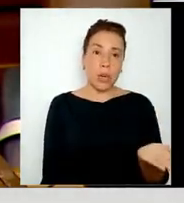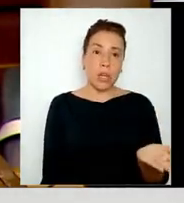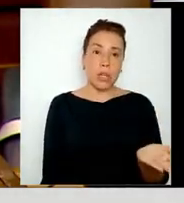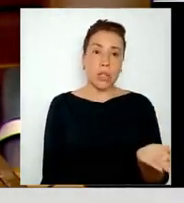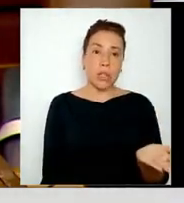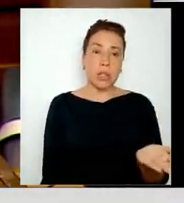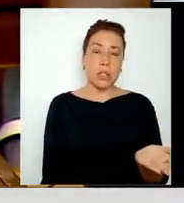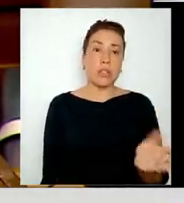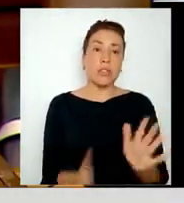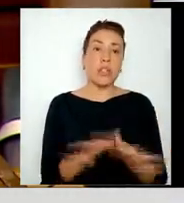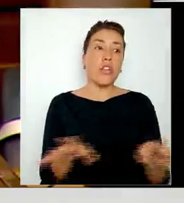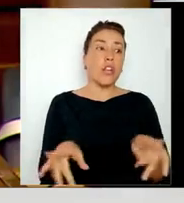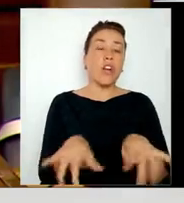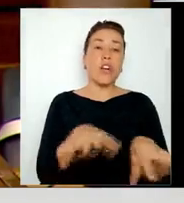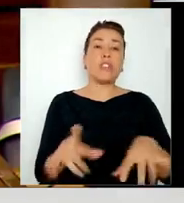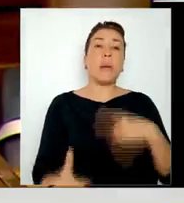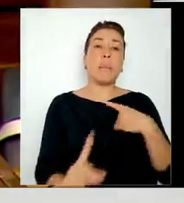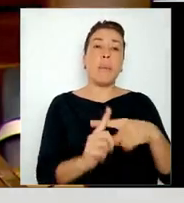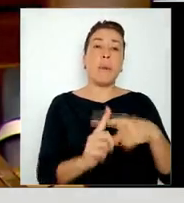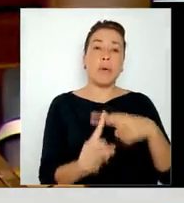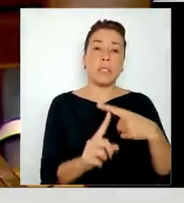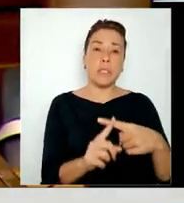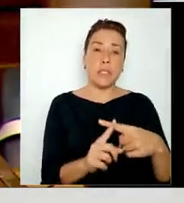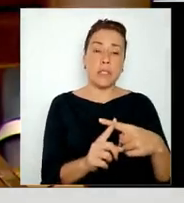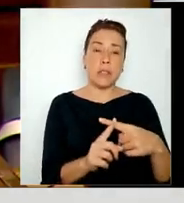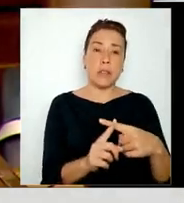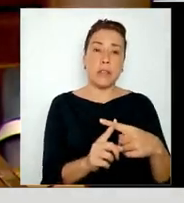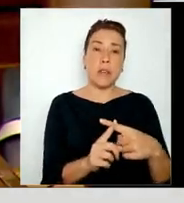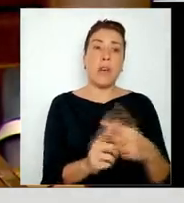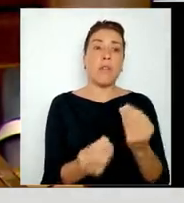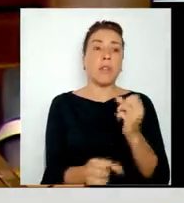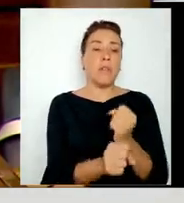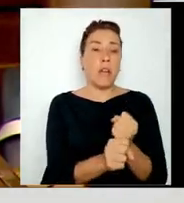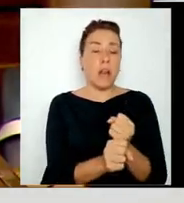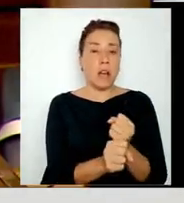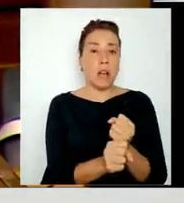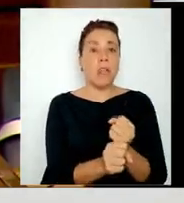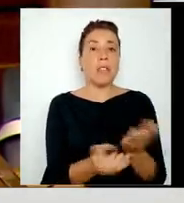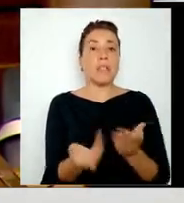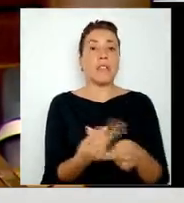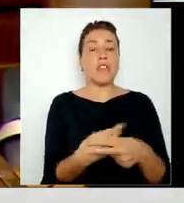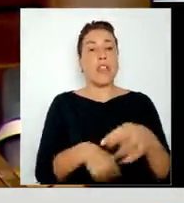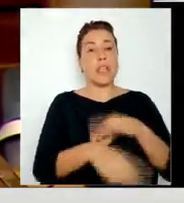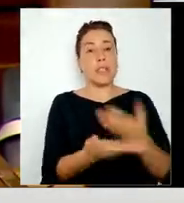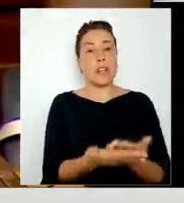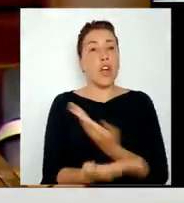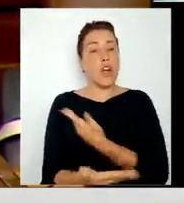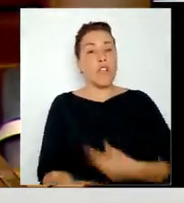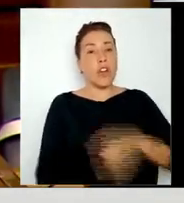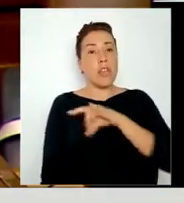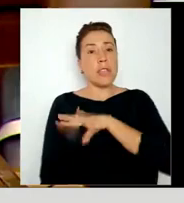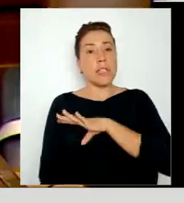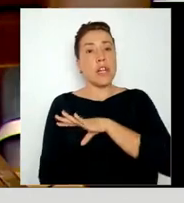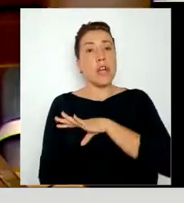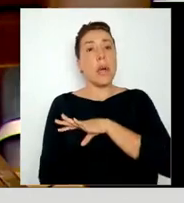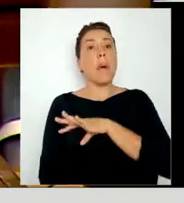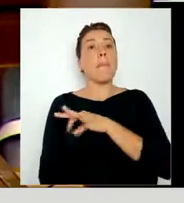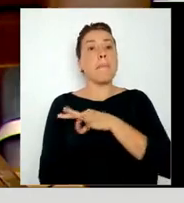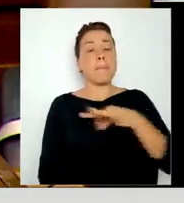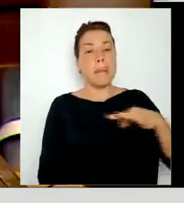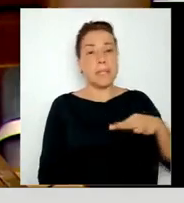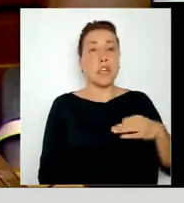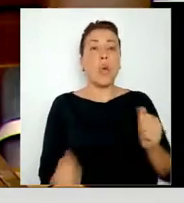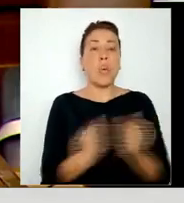positivos buenas prácticas laborales desde los servicios de salud desde el gobierno de chile desde el Ministerio con las y los trabajadores